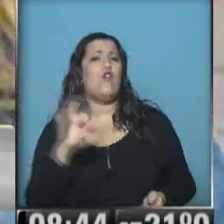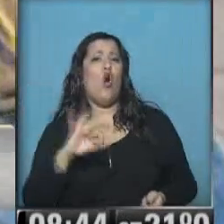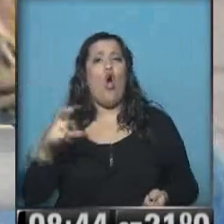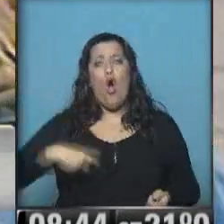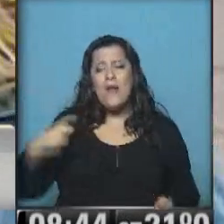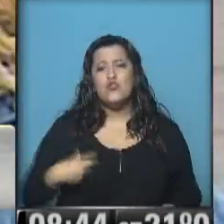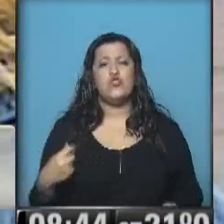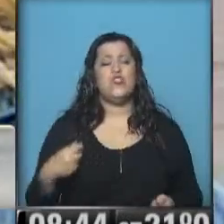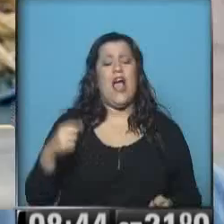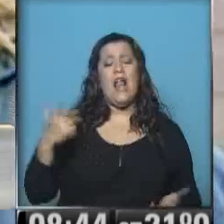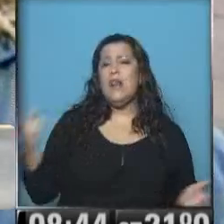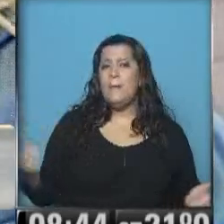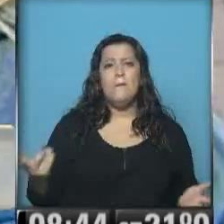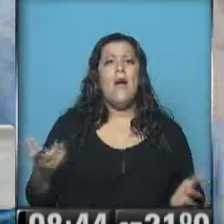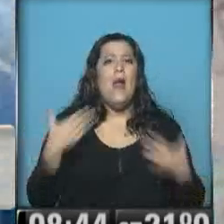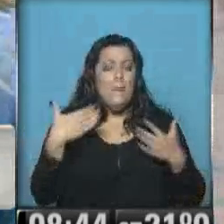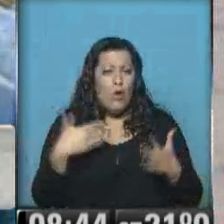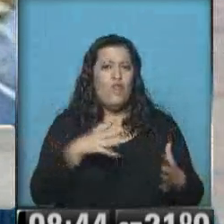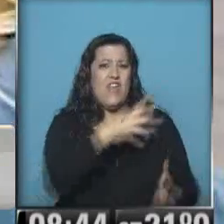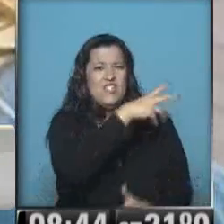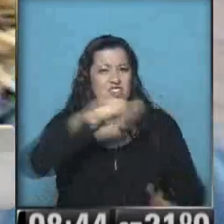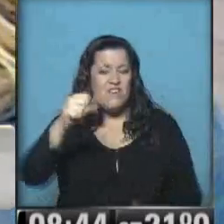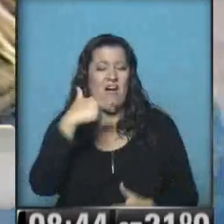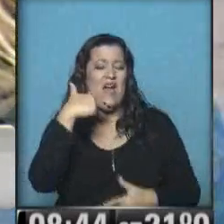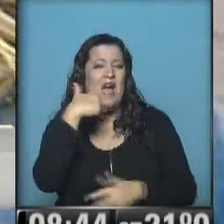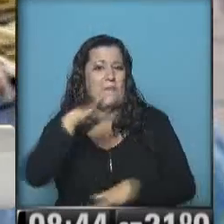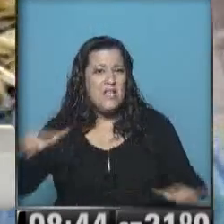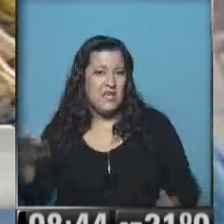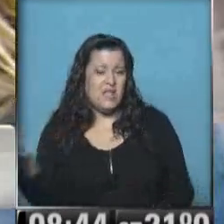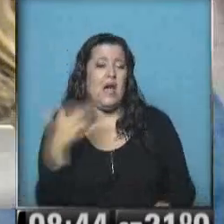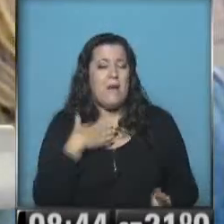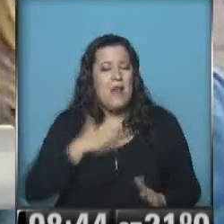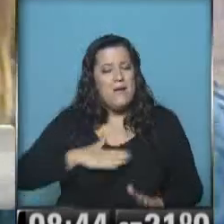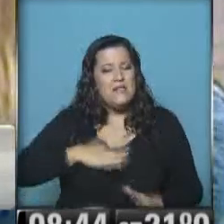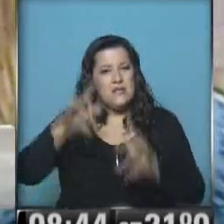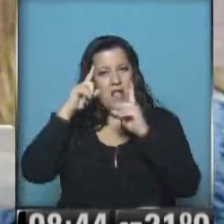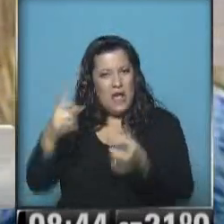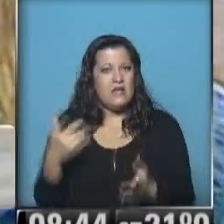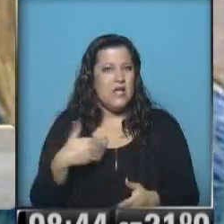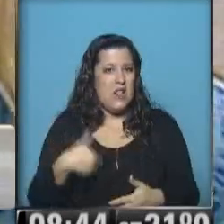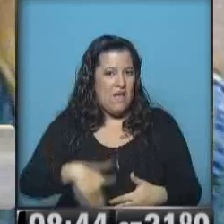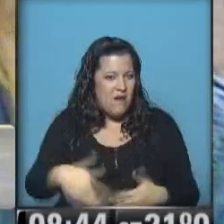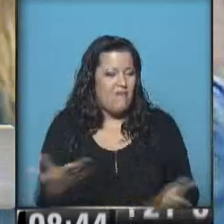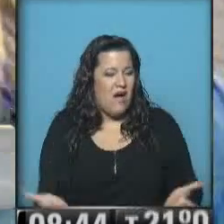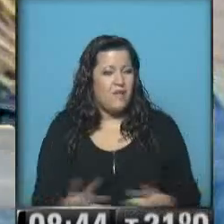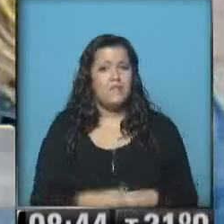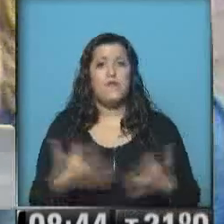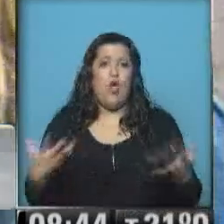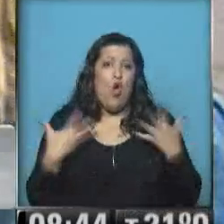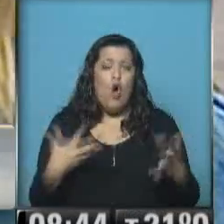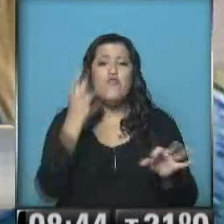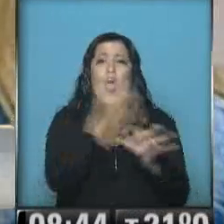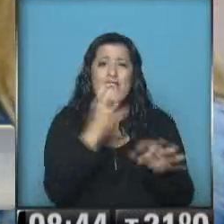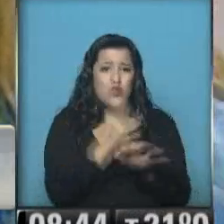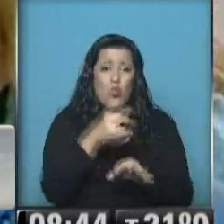obra para poder darme y dar una tranquilidad y que mi hija esté contenida lo más pronto posible obviamente al colegio